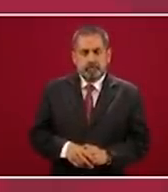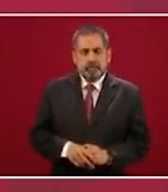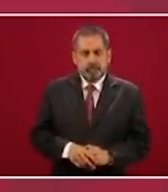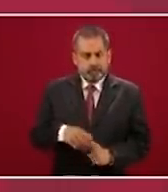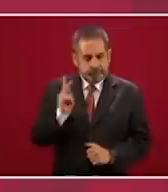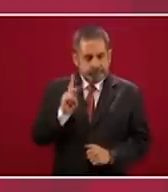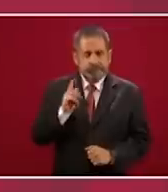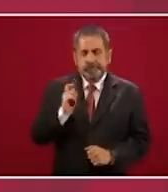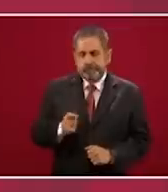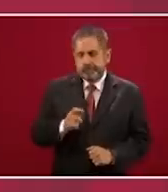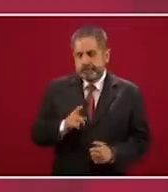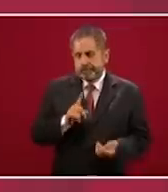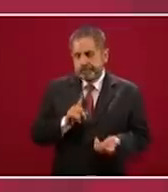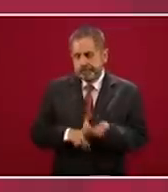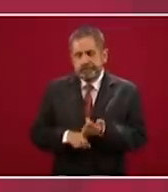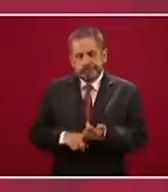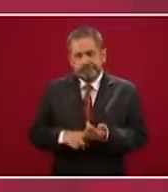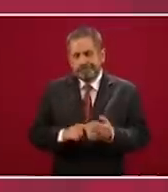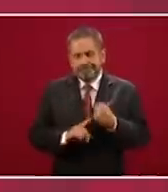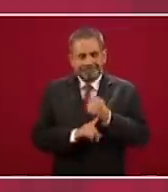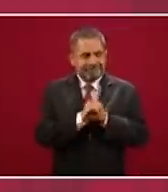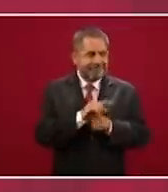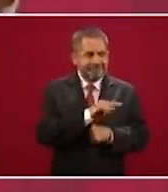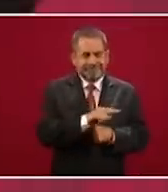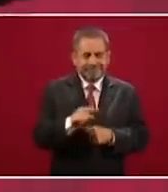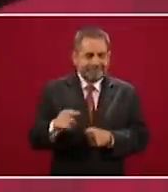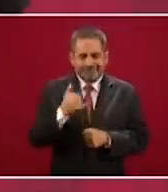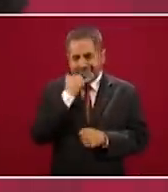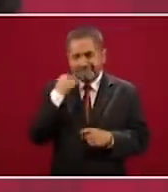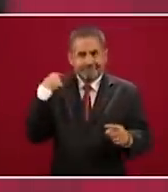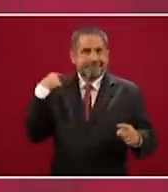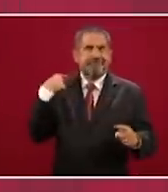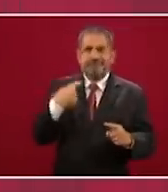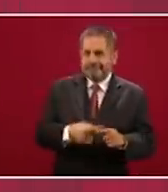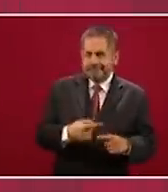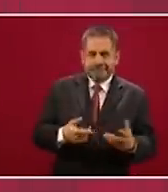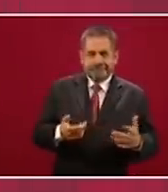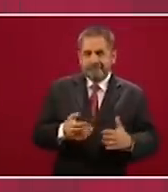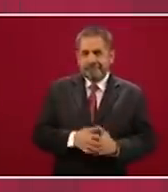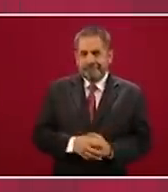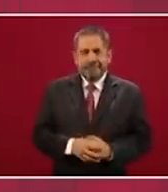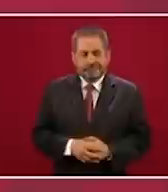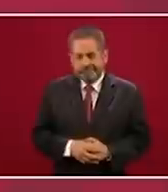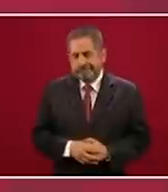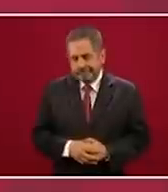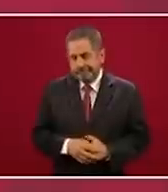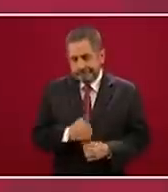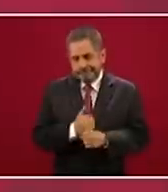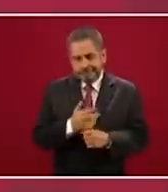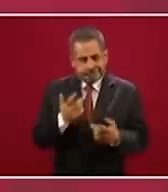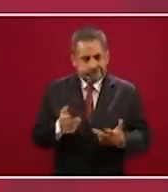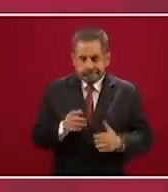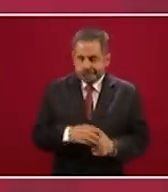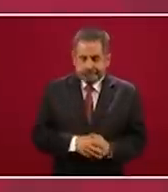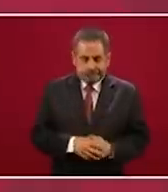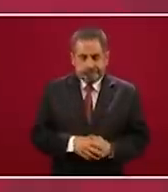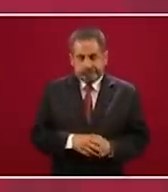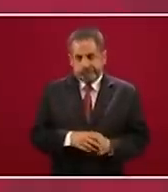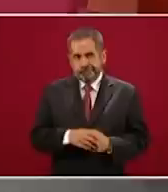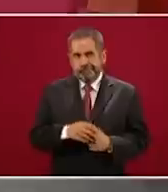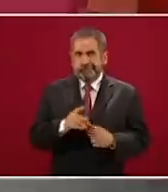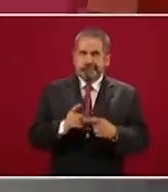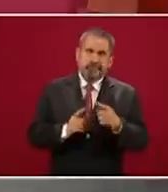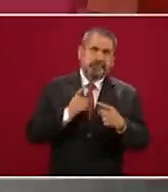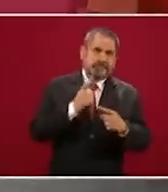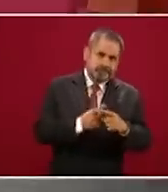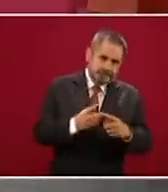se ha padecido de esto todo este periodo también. Otra